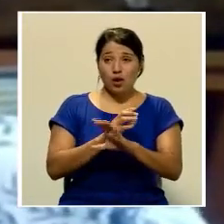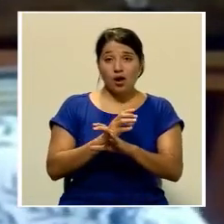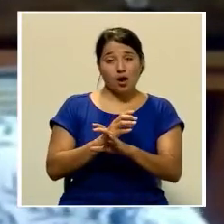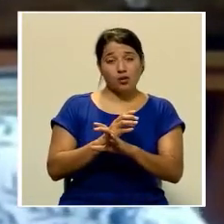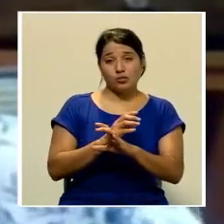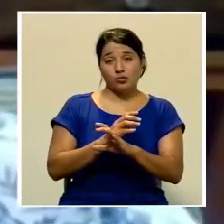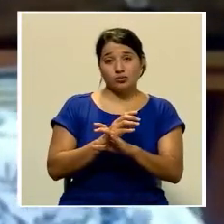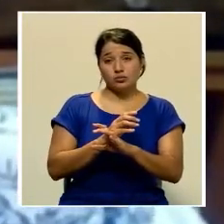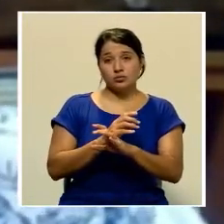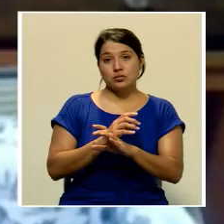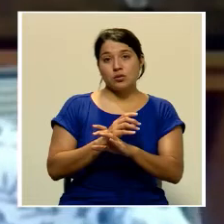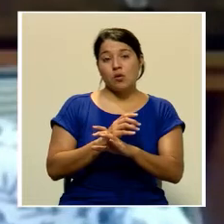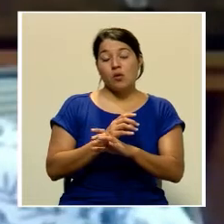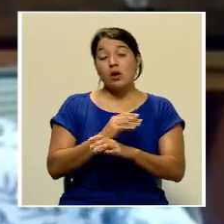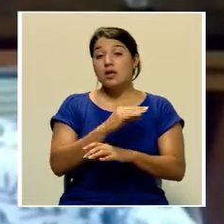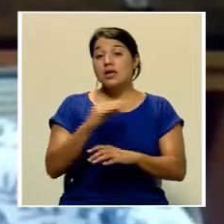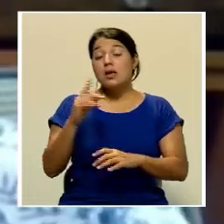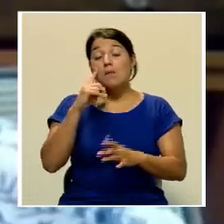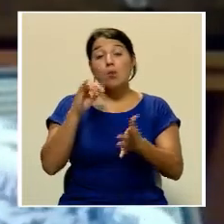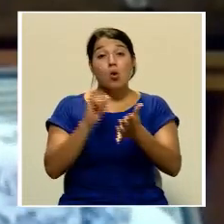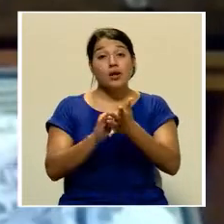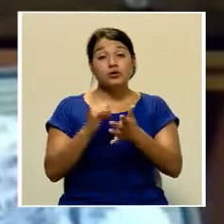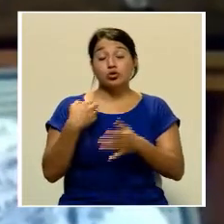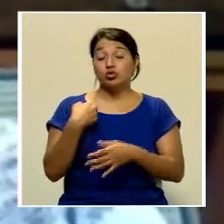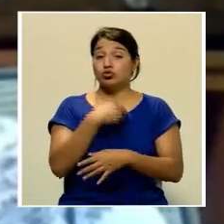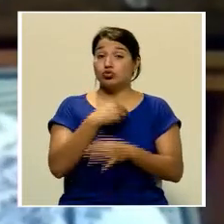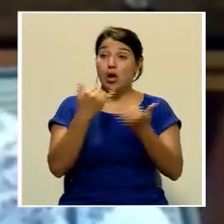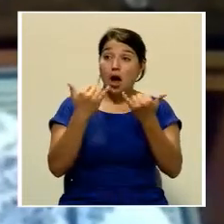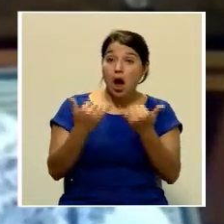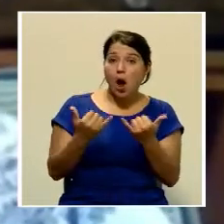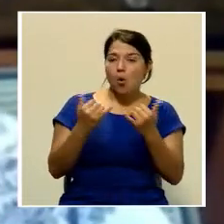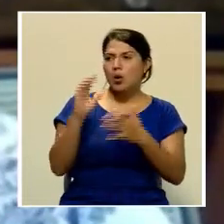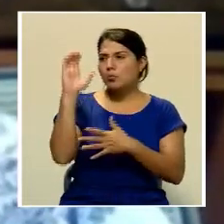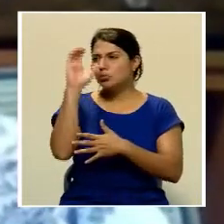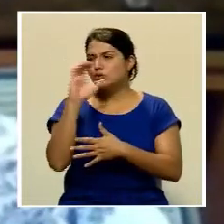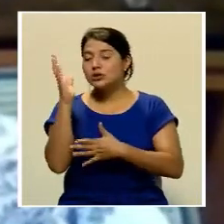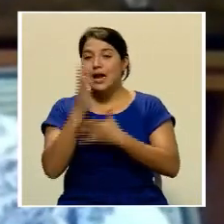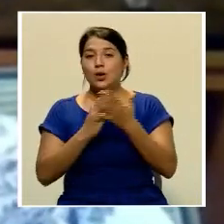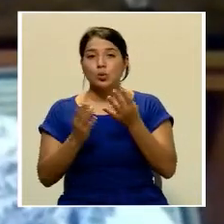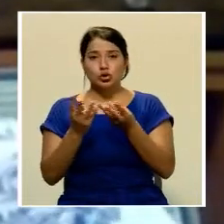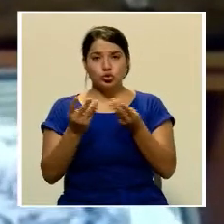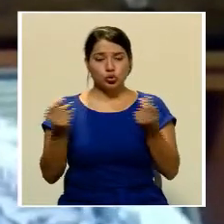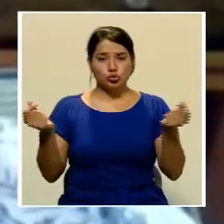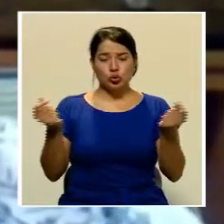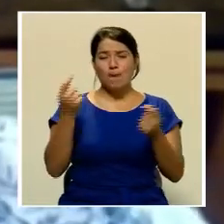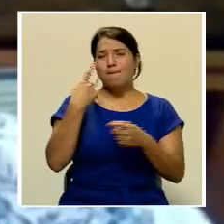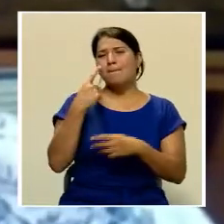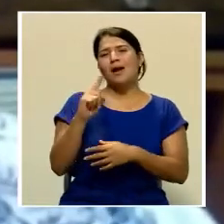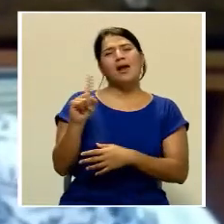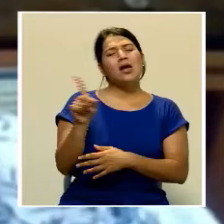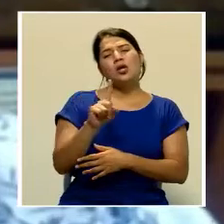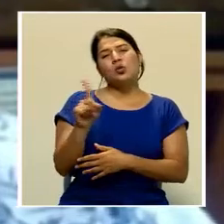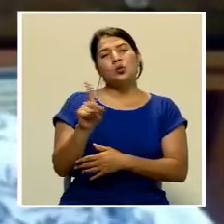¿verdad? Y por eso es que estamos recurriendo a la búsqueda de soluciones en las que no tengamos que estar